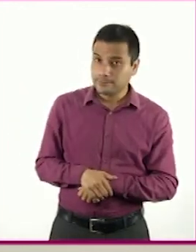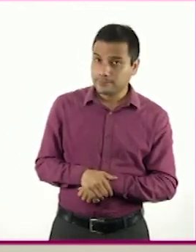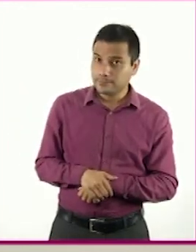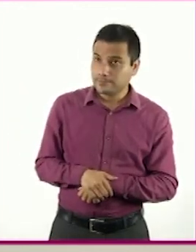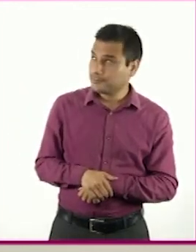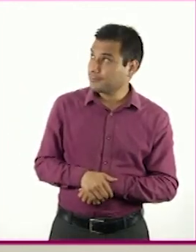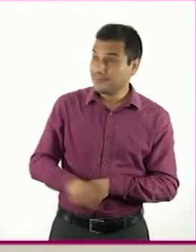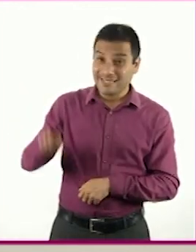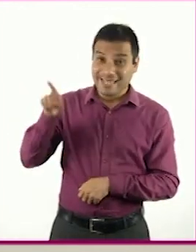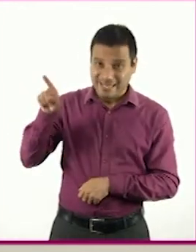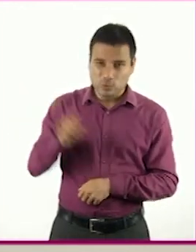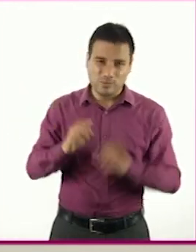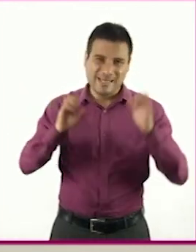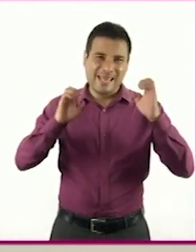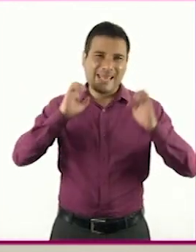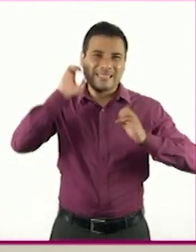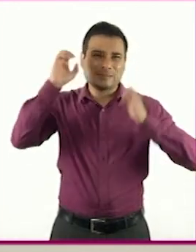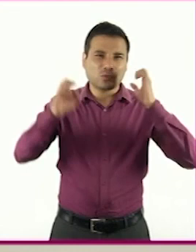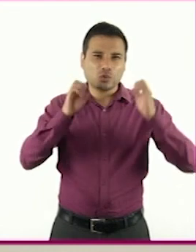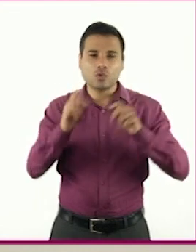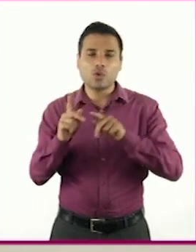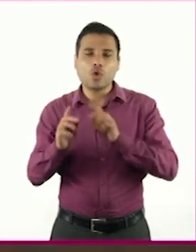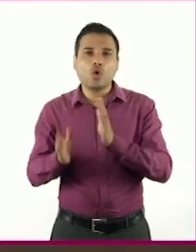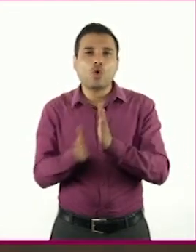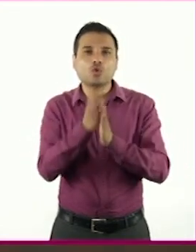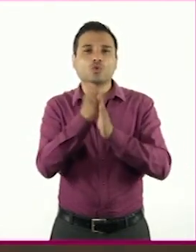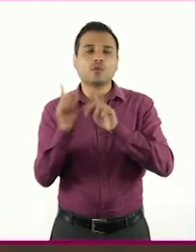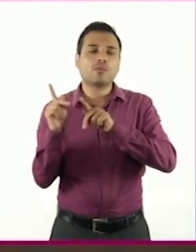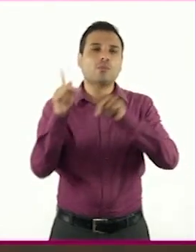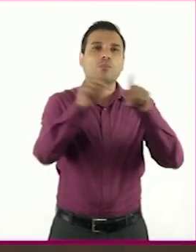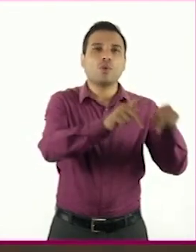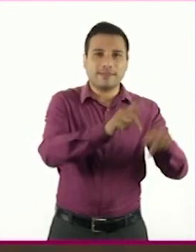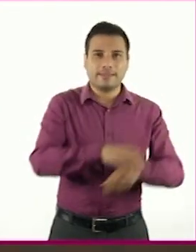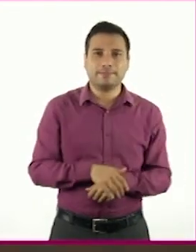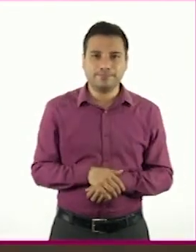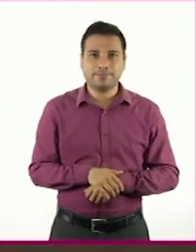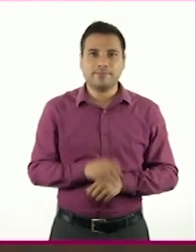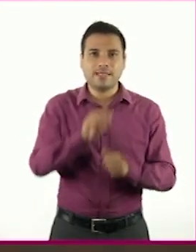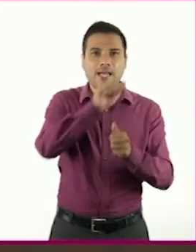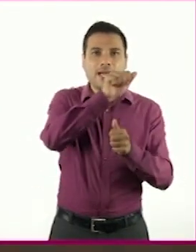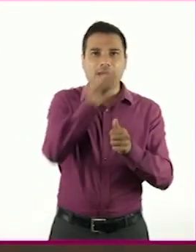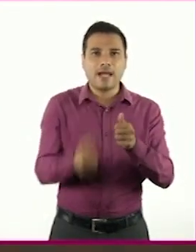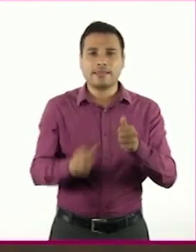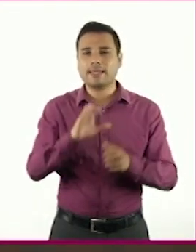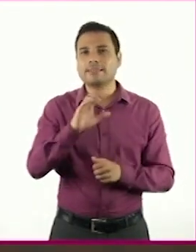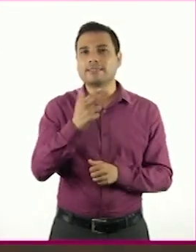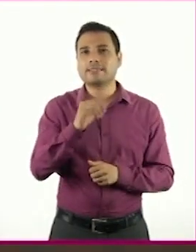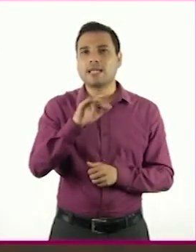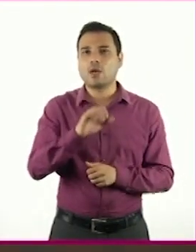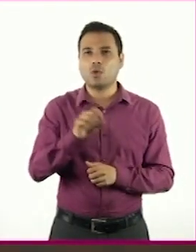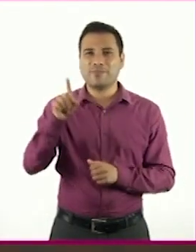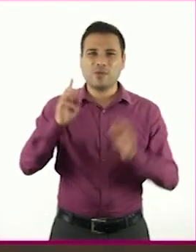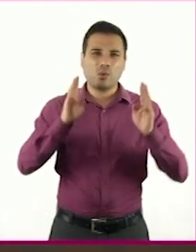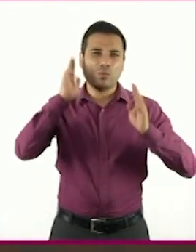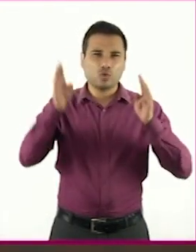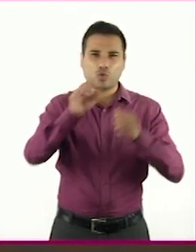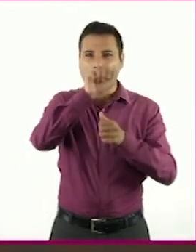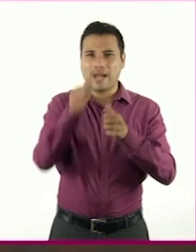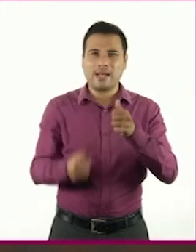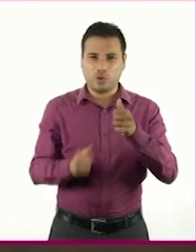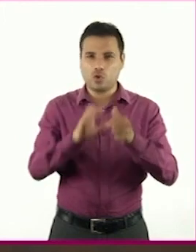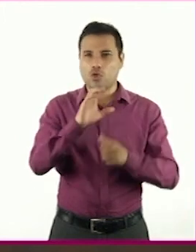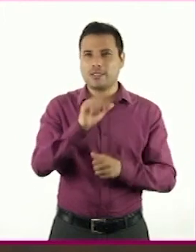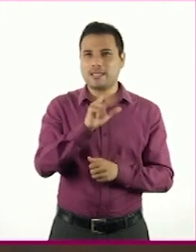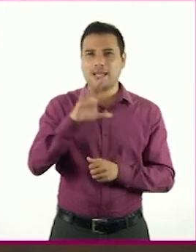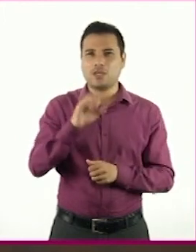Construyendo Puentes en Época de Muros, arte chicano, mexicano, que se presentó en el Museo de Arte Carrillo Gil,